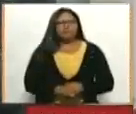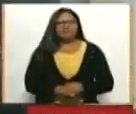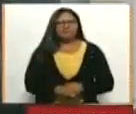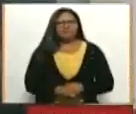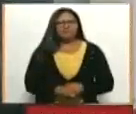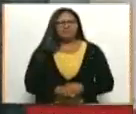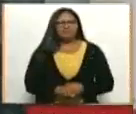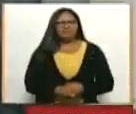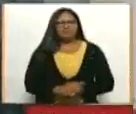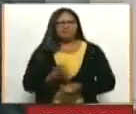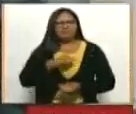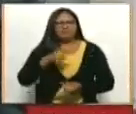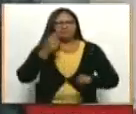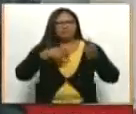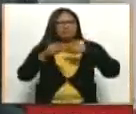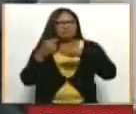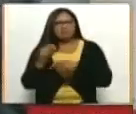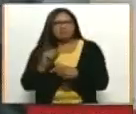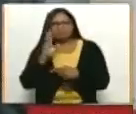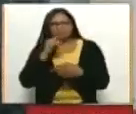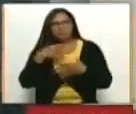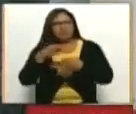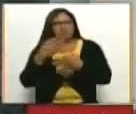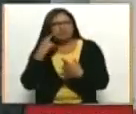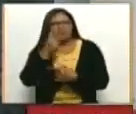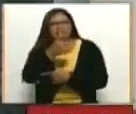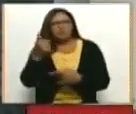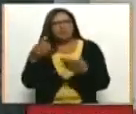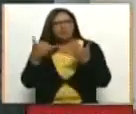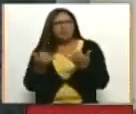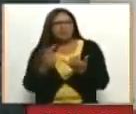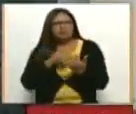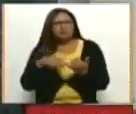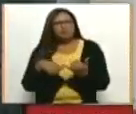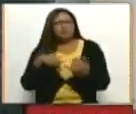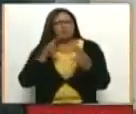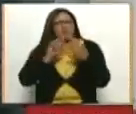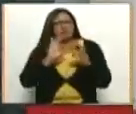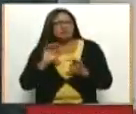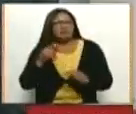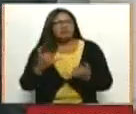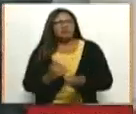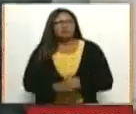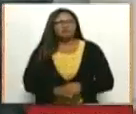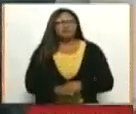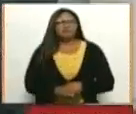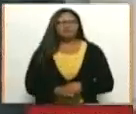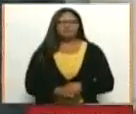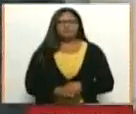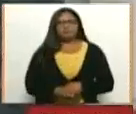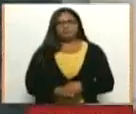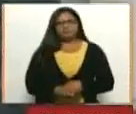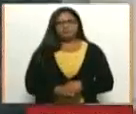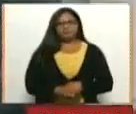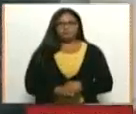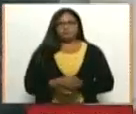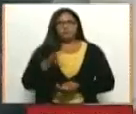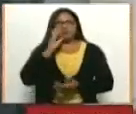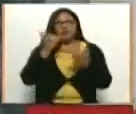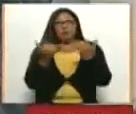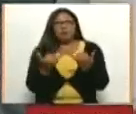en negociación sí serían los intereses y las observaciones de cada una de las partes con respecto a eso. Ahora, tenemos un antecedente.